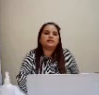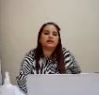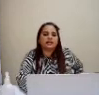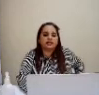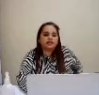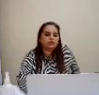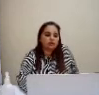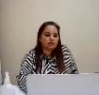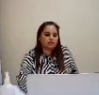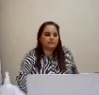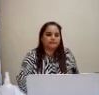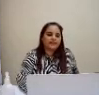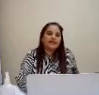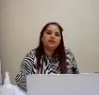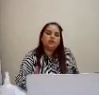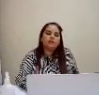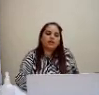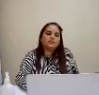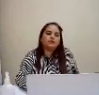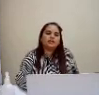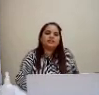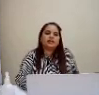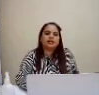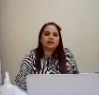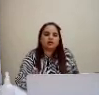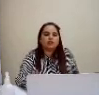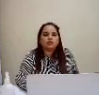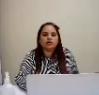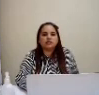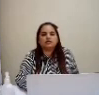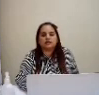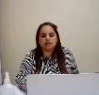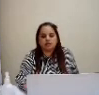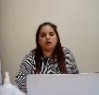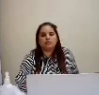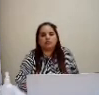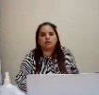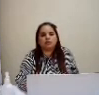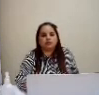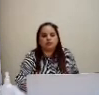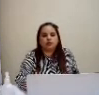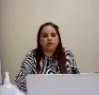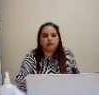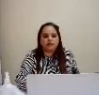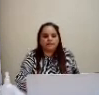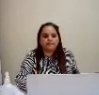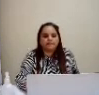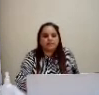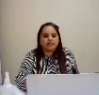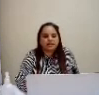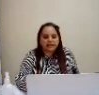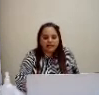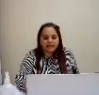se desencadene estos estados. Lo más importante es reconocer que tenemos alguno de estos problemas, ¿verdad?